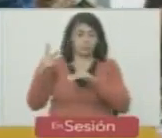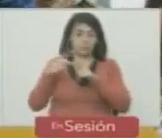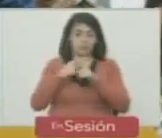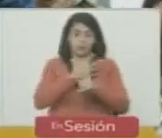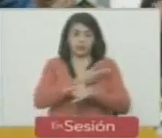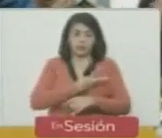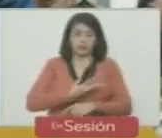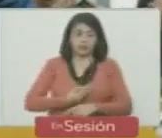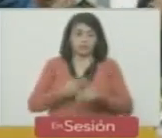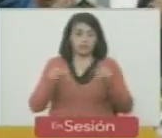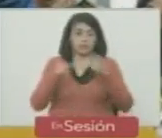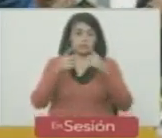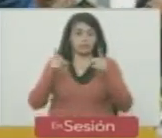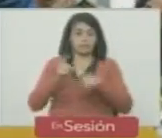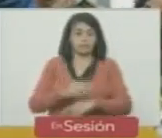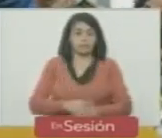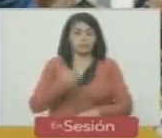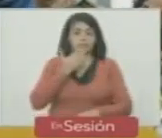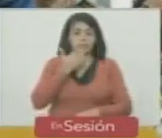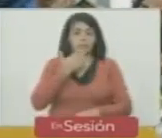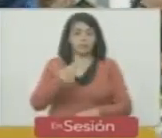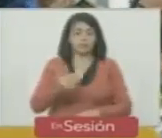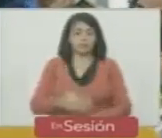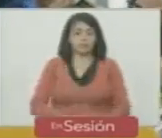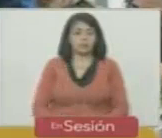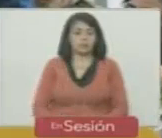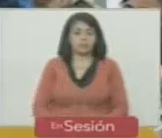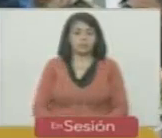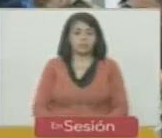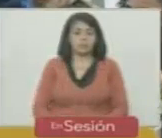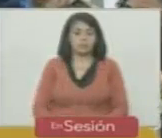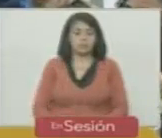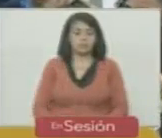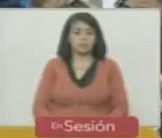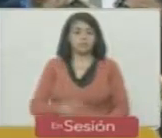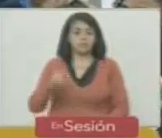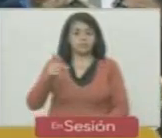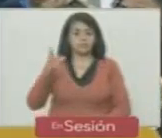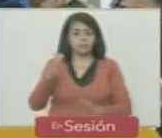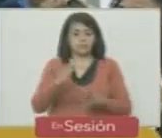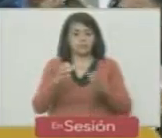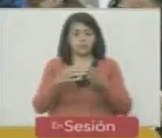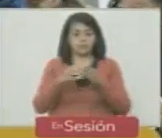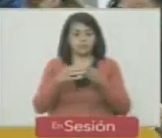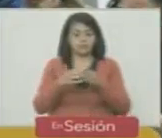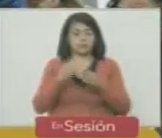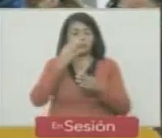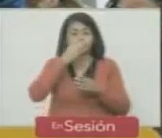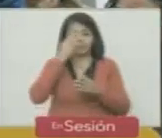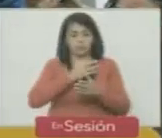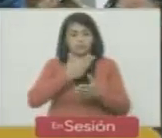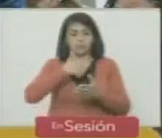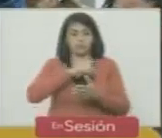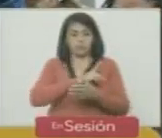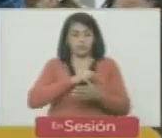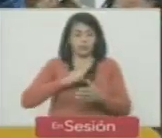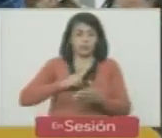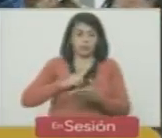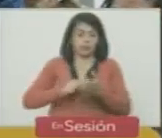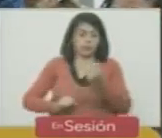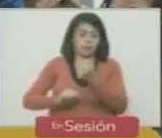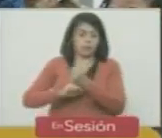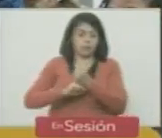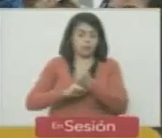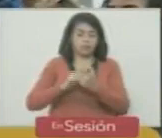triste aniversario y solicitar con su venia a la Cámara ratificar nuestros deseos de solidaridad y